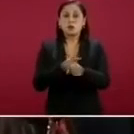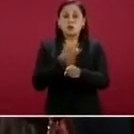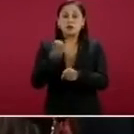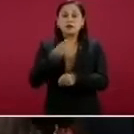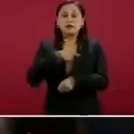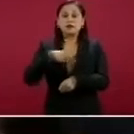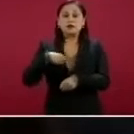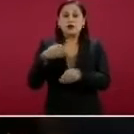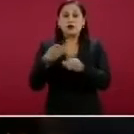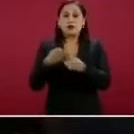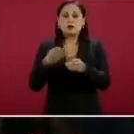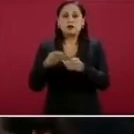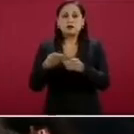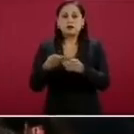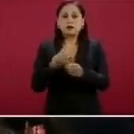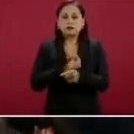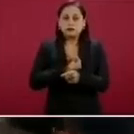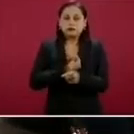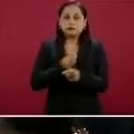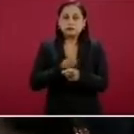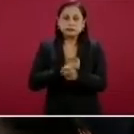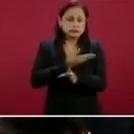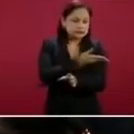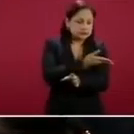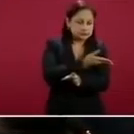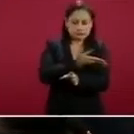padeciendo de